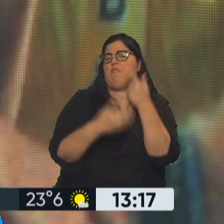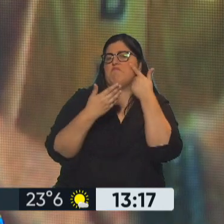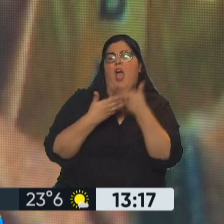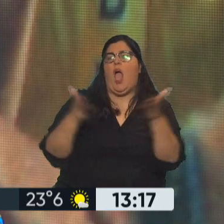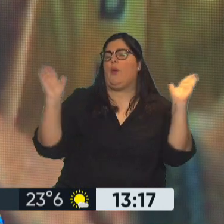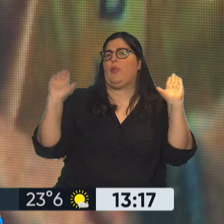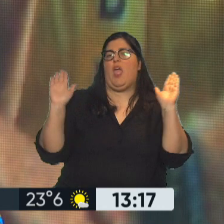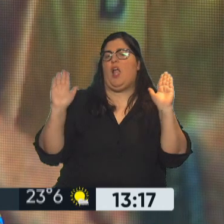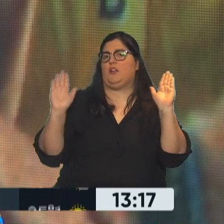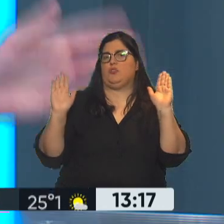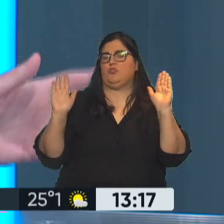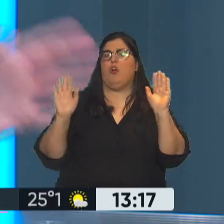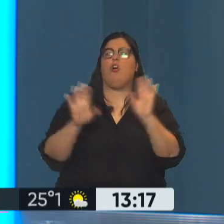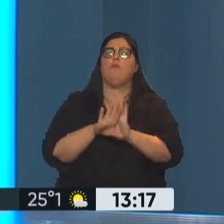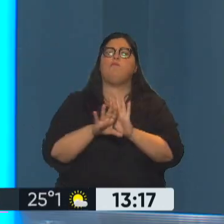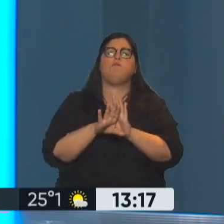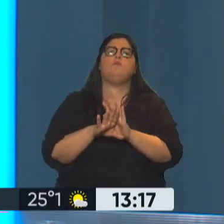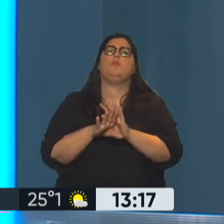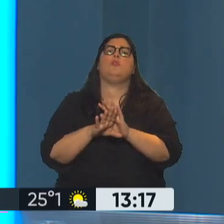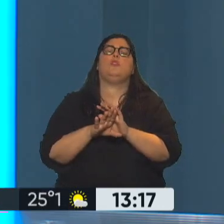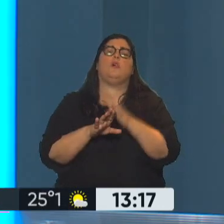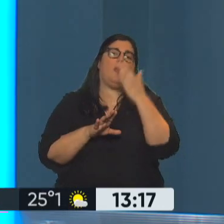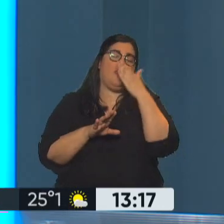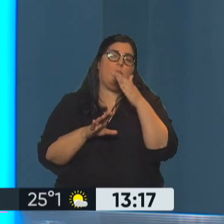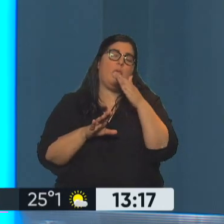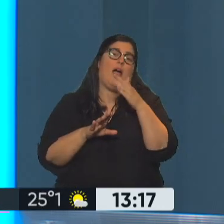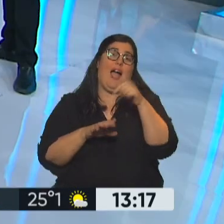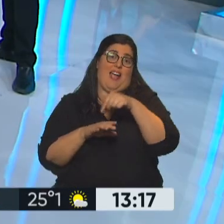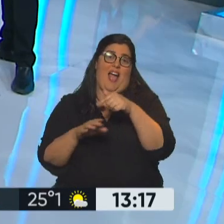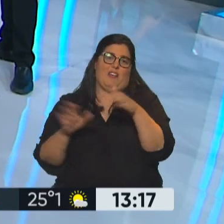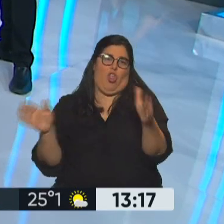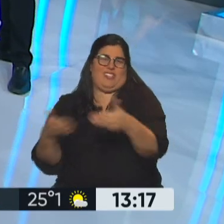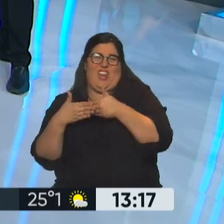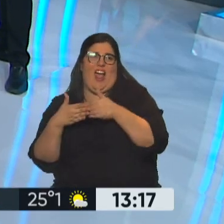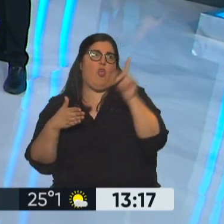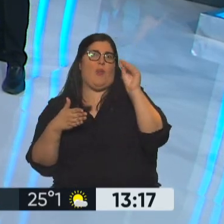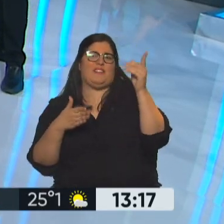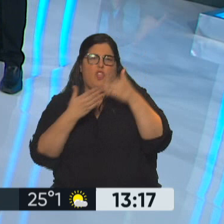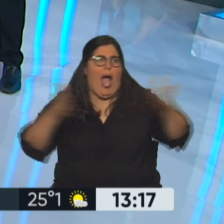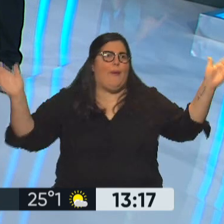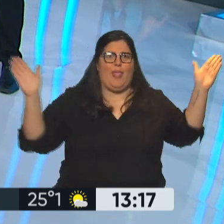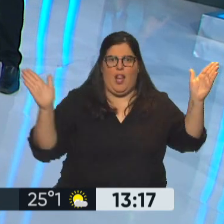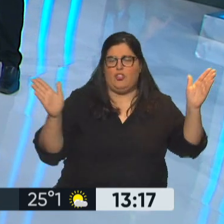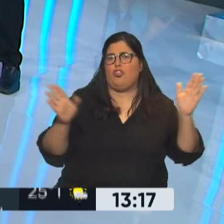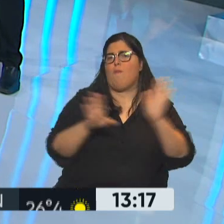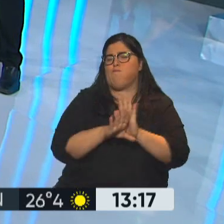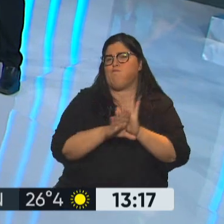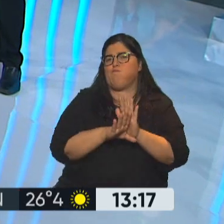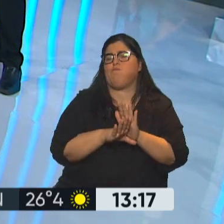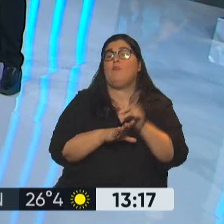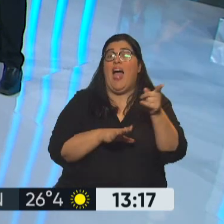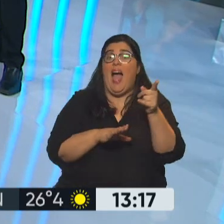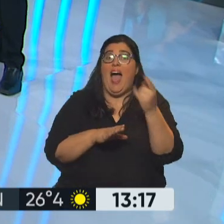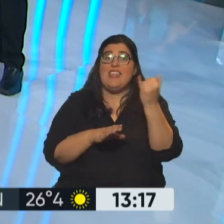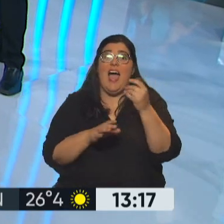abierto. Mientras acá era totalmente cerrado, ya era totalmente abierto. ¿Y ahí juega también el alineamiento geopolítico desde tu punto de vista?